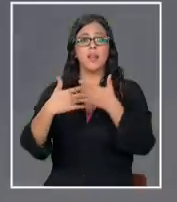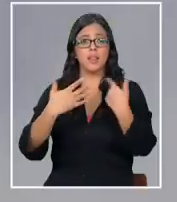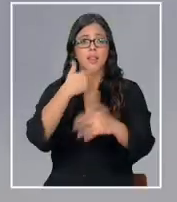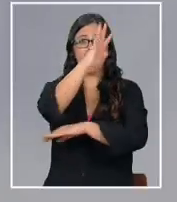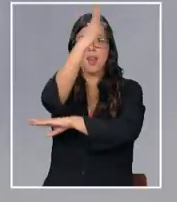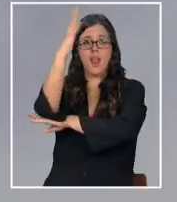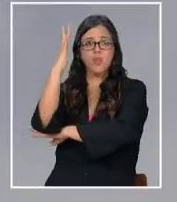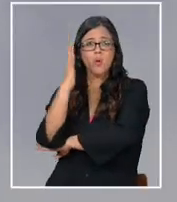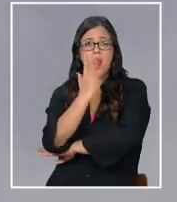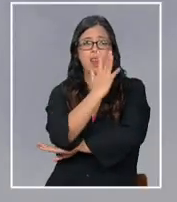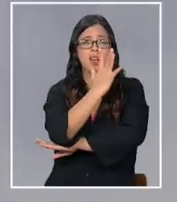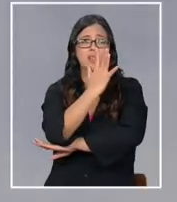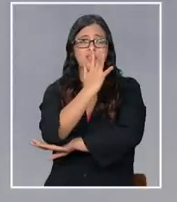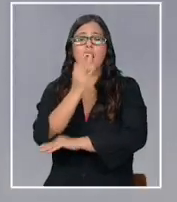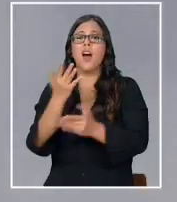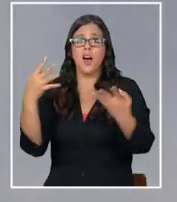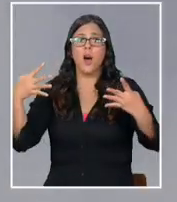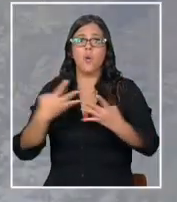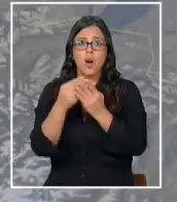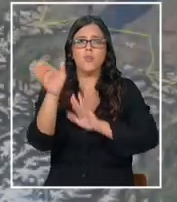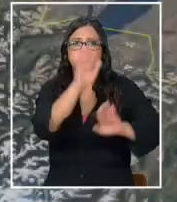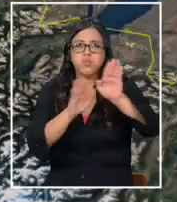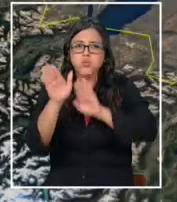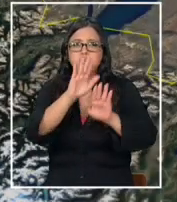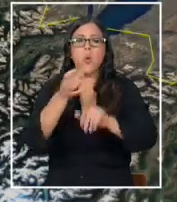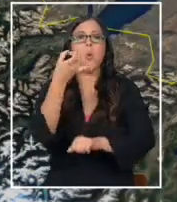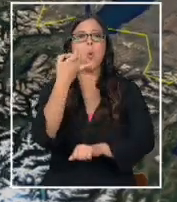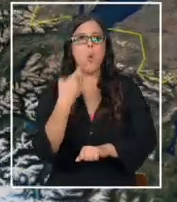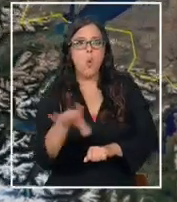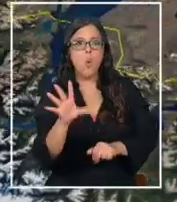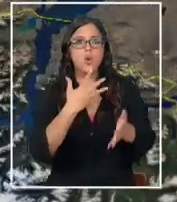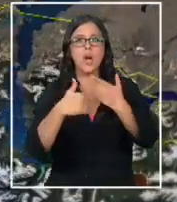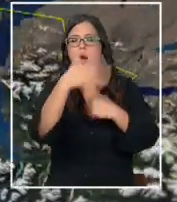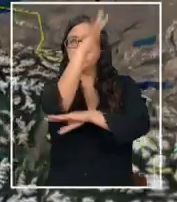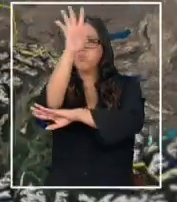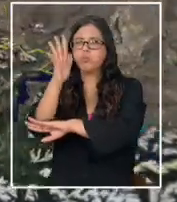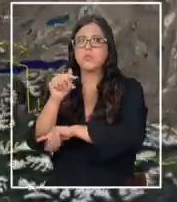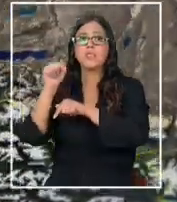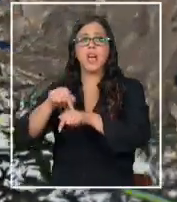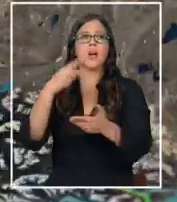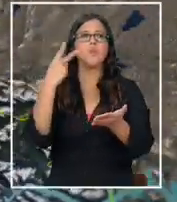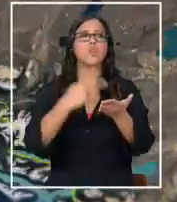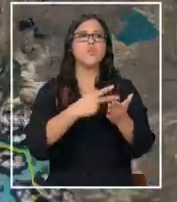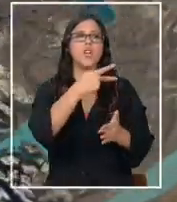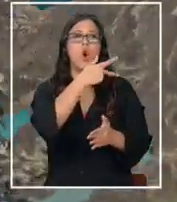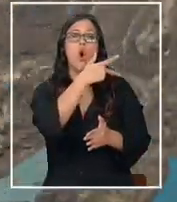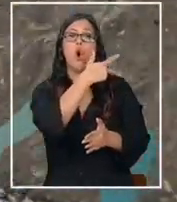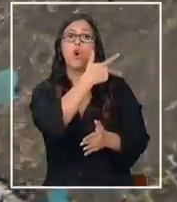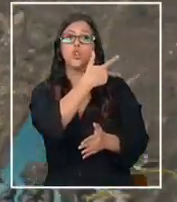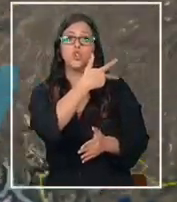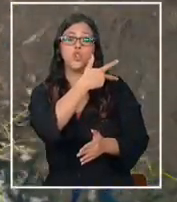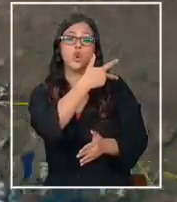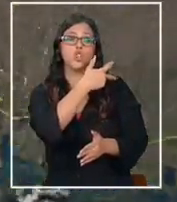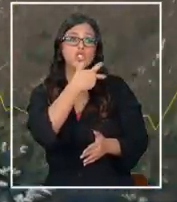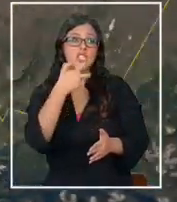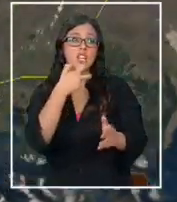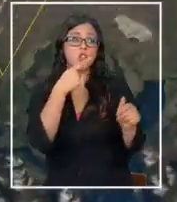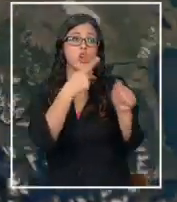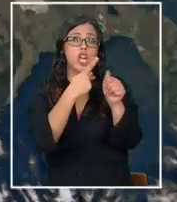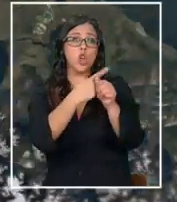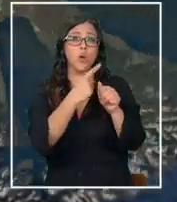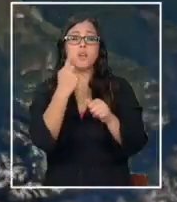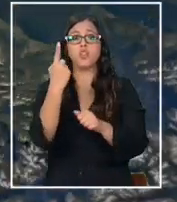naturaleza. Una red de protección de ecosistemas únicos que hoy se extiende por 2.800 kilómetros,